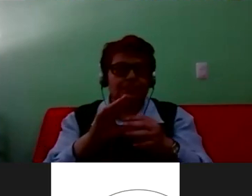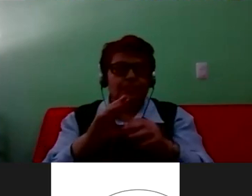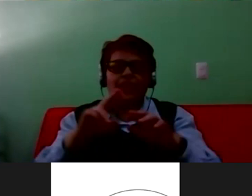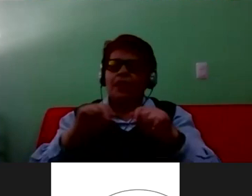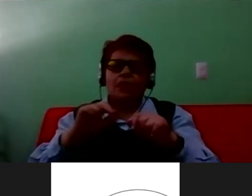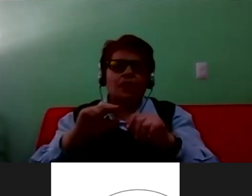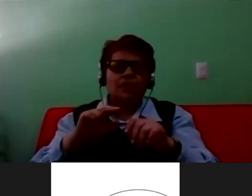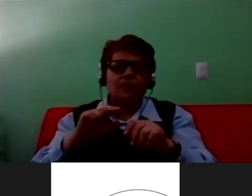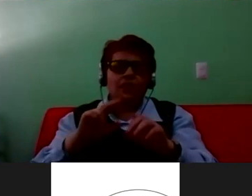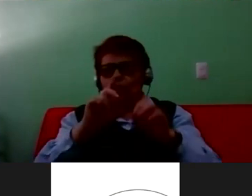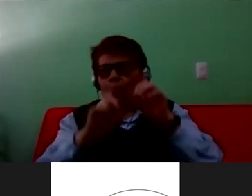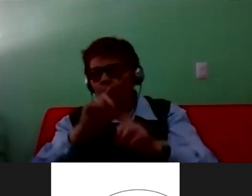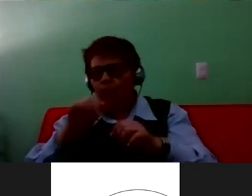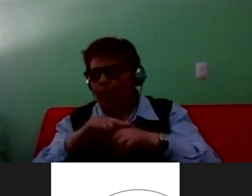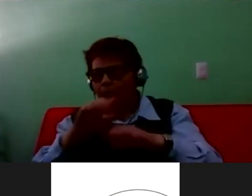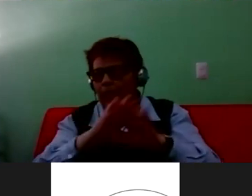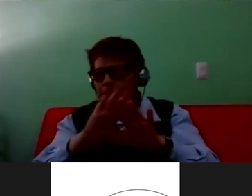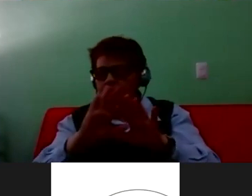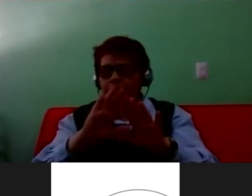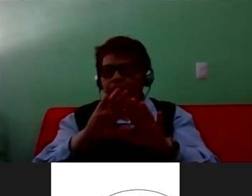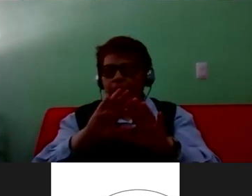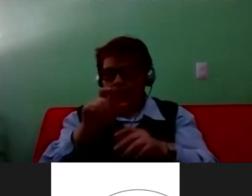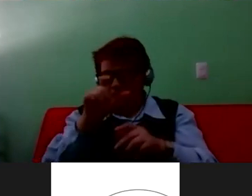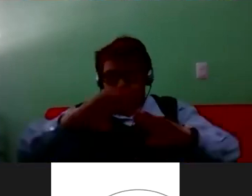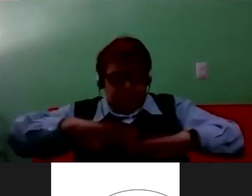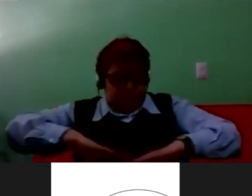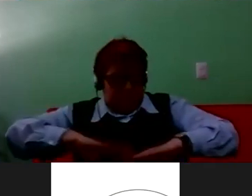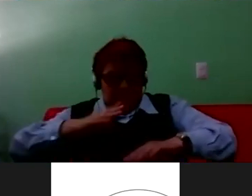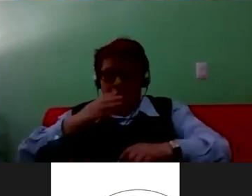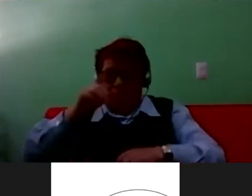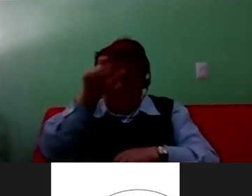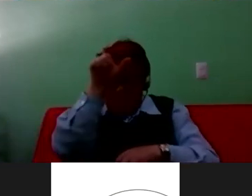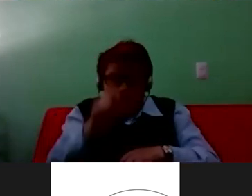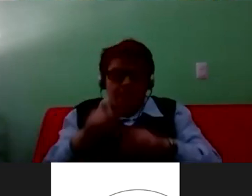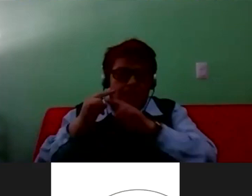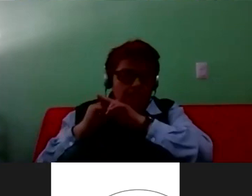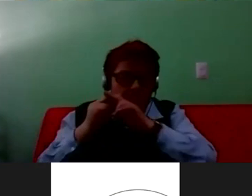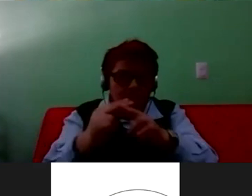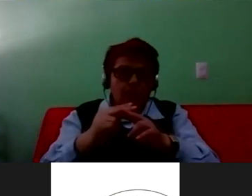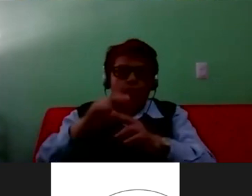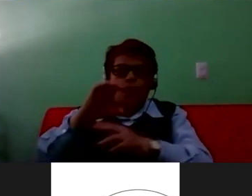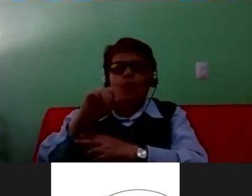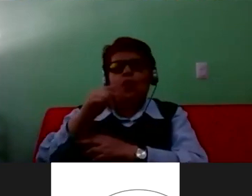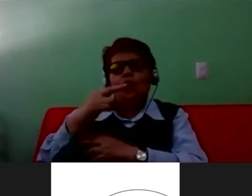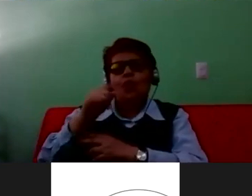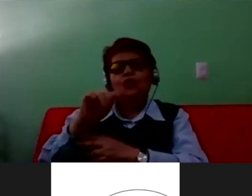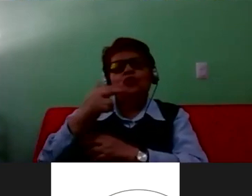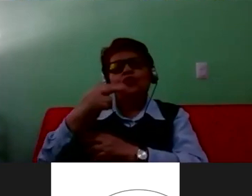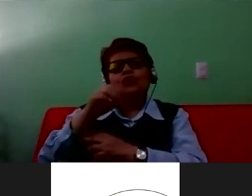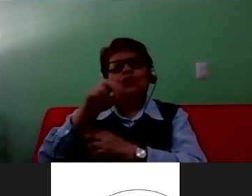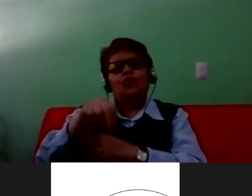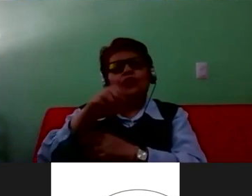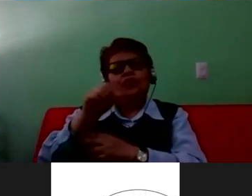se cuestionó la personalidad y la figura y la trayectoria del maestro Otón Salazar, forjador